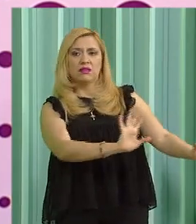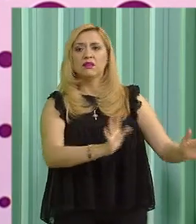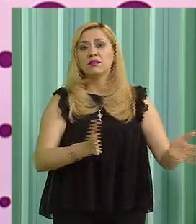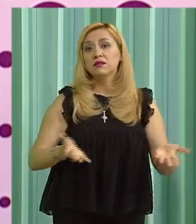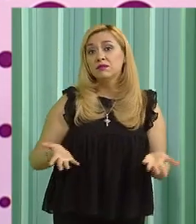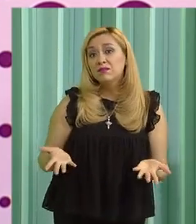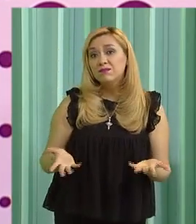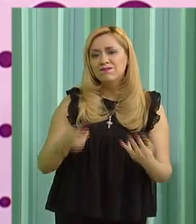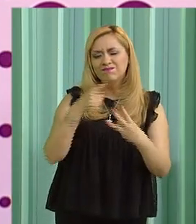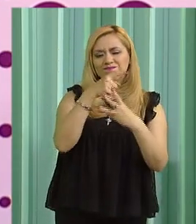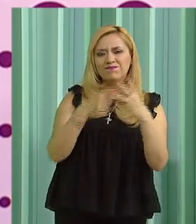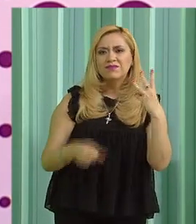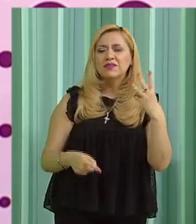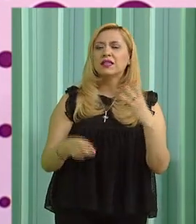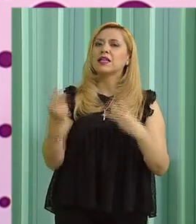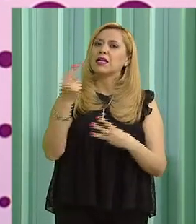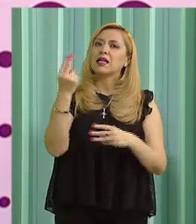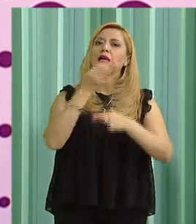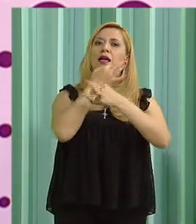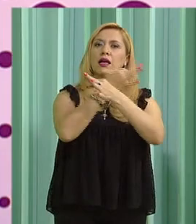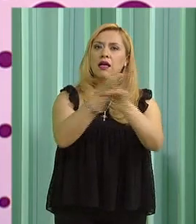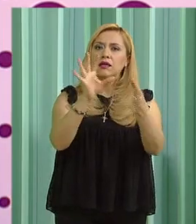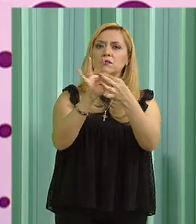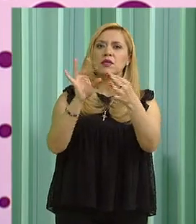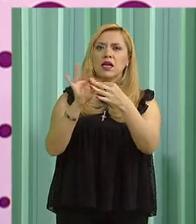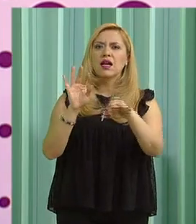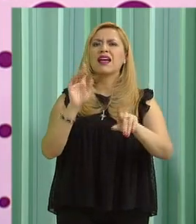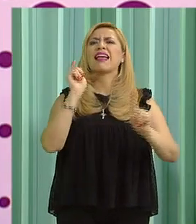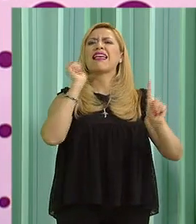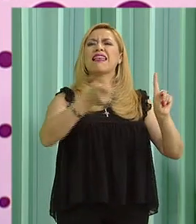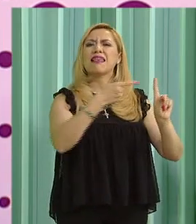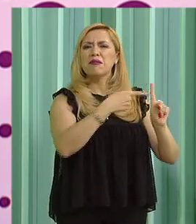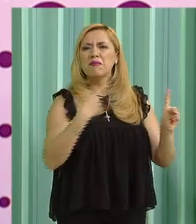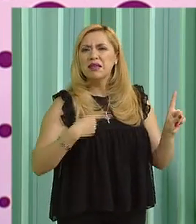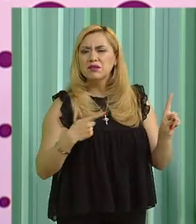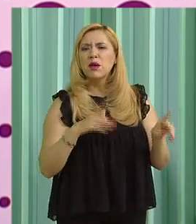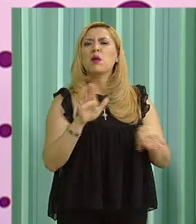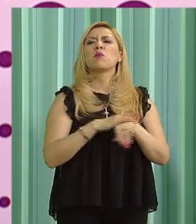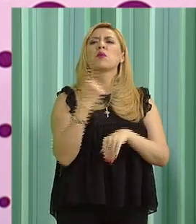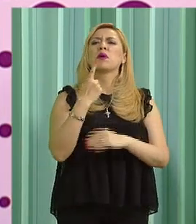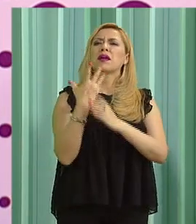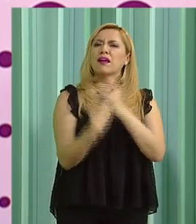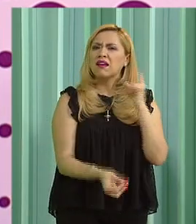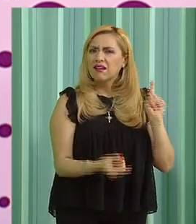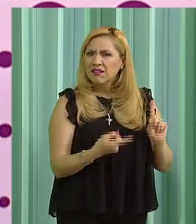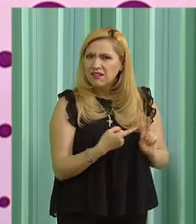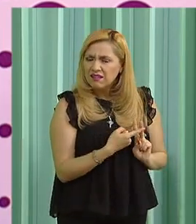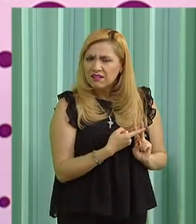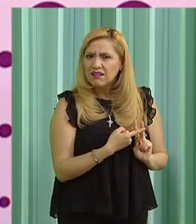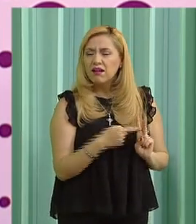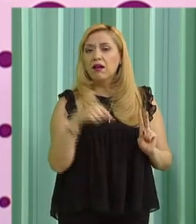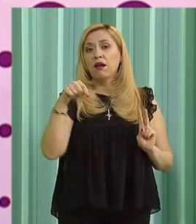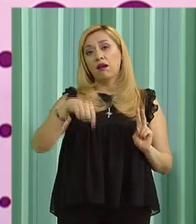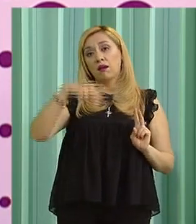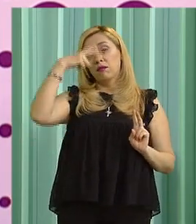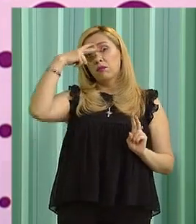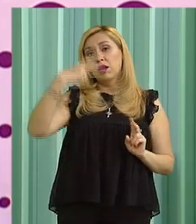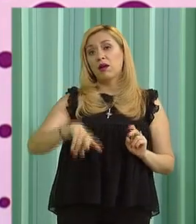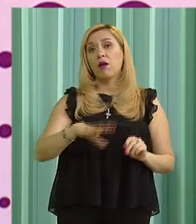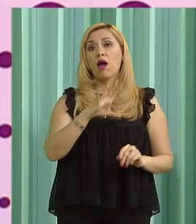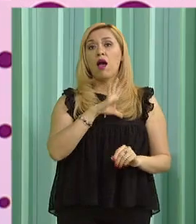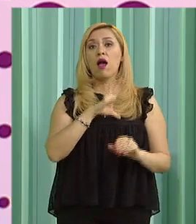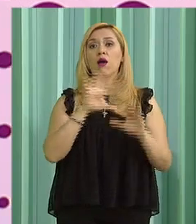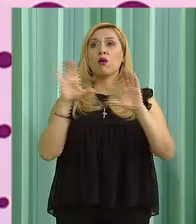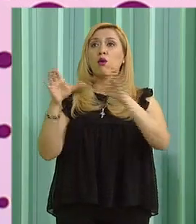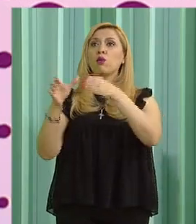dar a conocer quiénes son estas personas, por qué huyen. También el tema de dar a conocer que en México hay